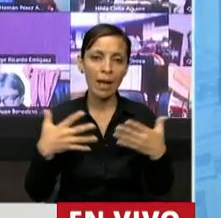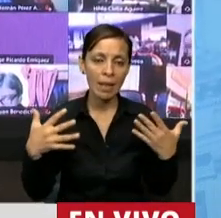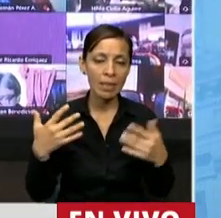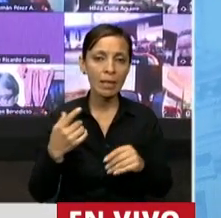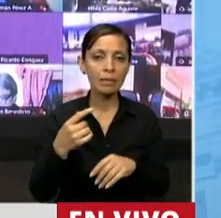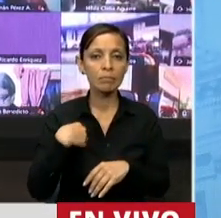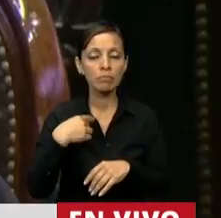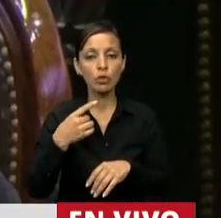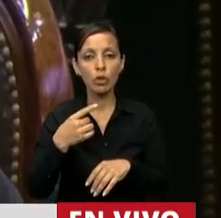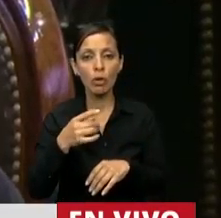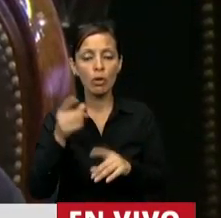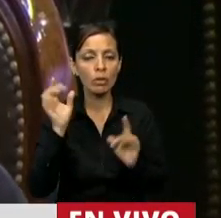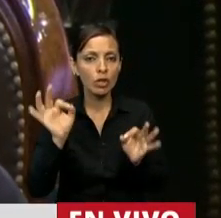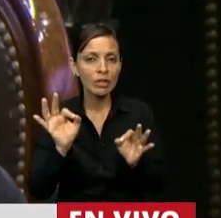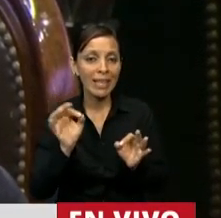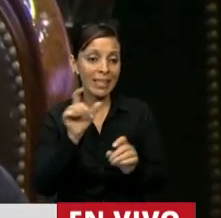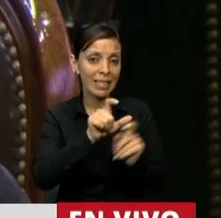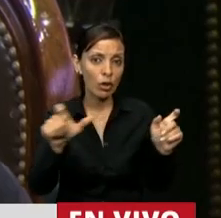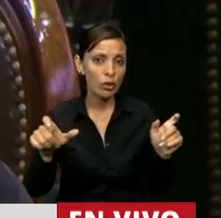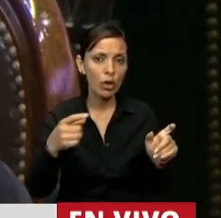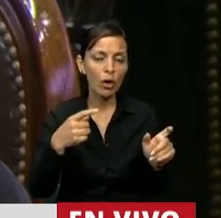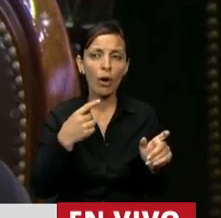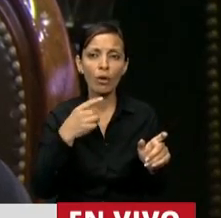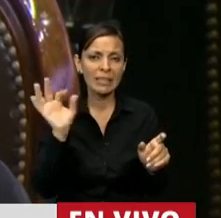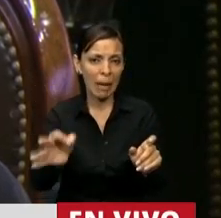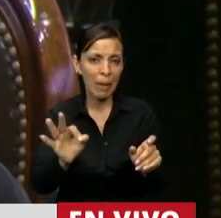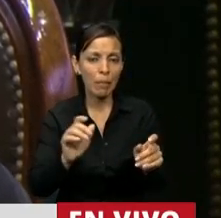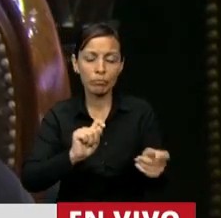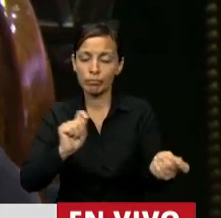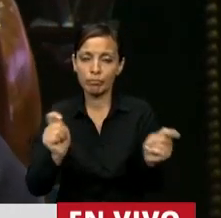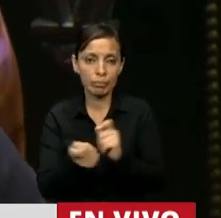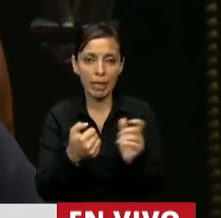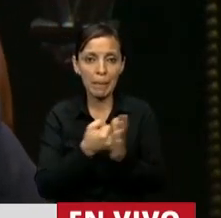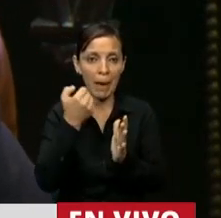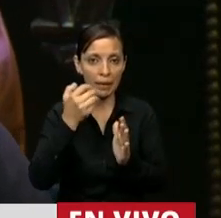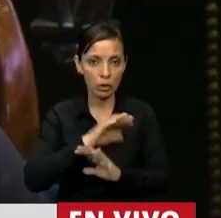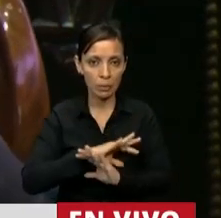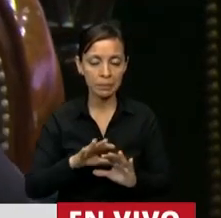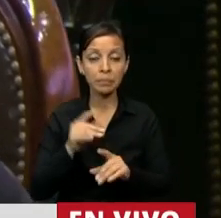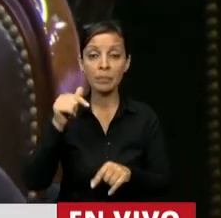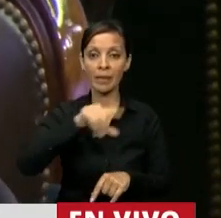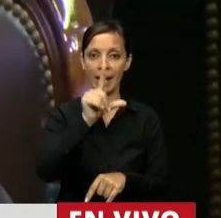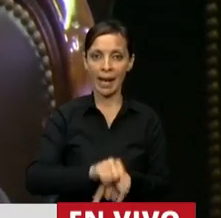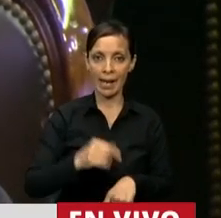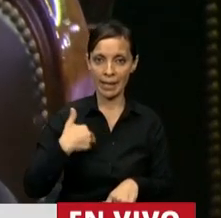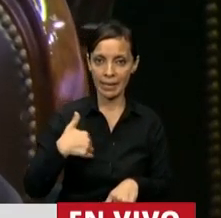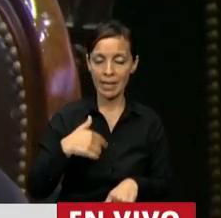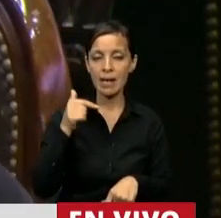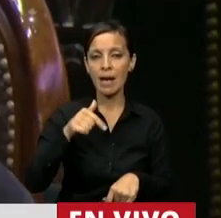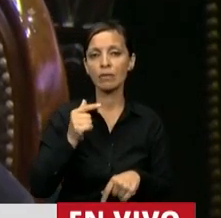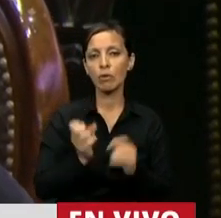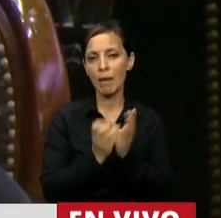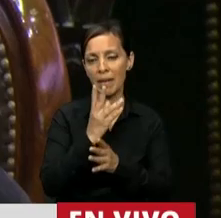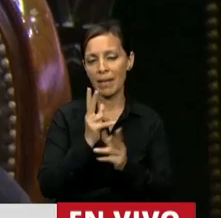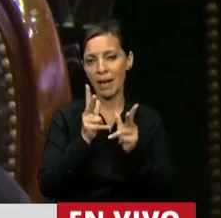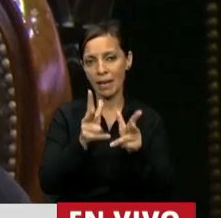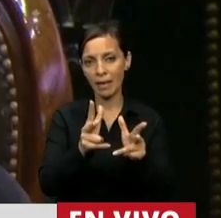esté siguiendo lo que está pasando puede negarlo. Ahora, mire, en nuestro país, lo decía hoy temprano en